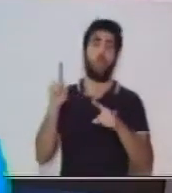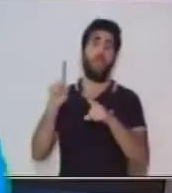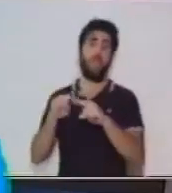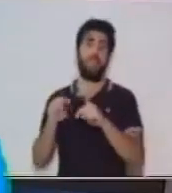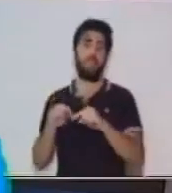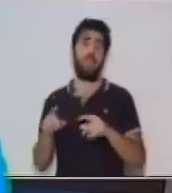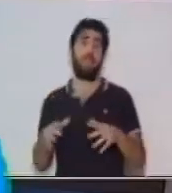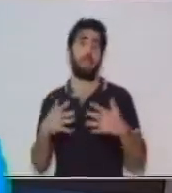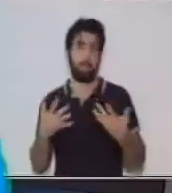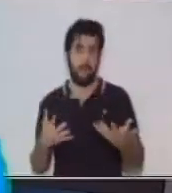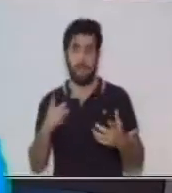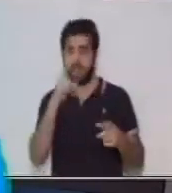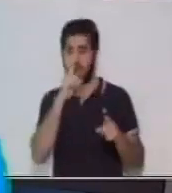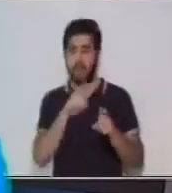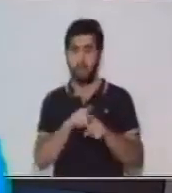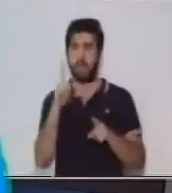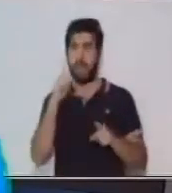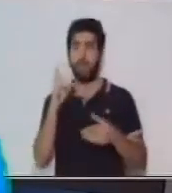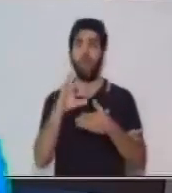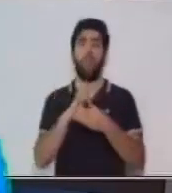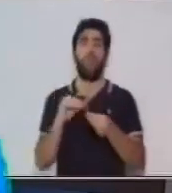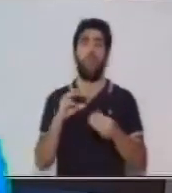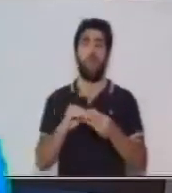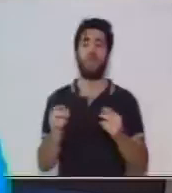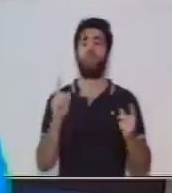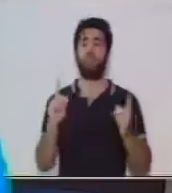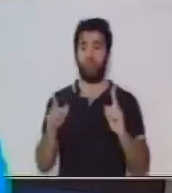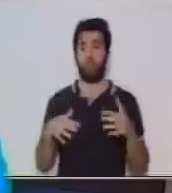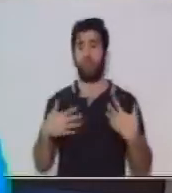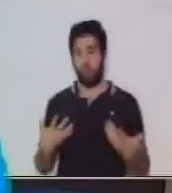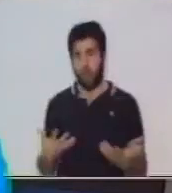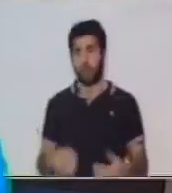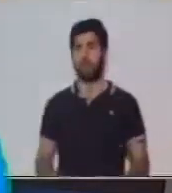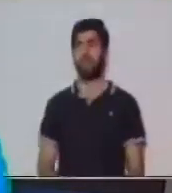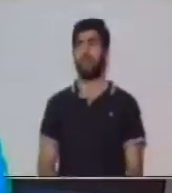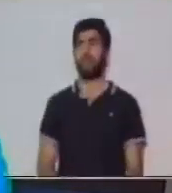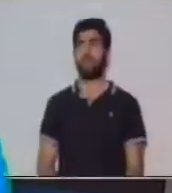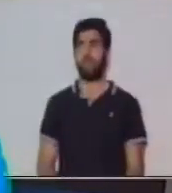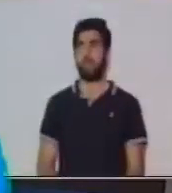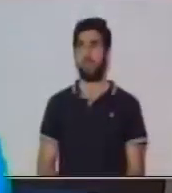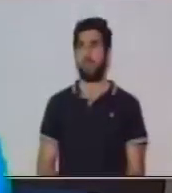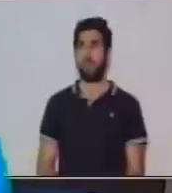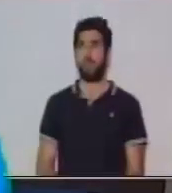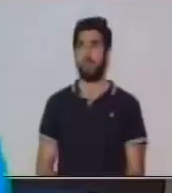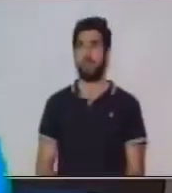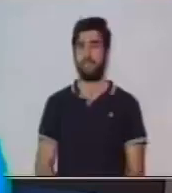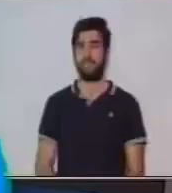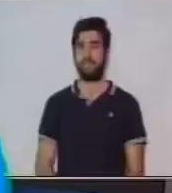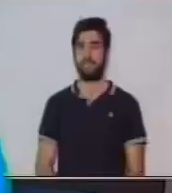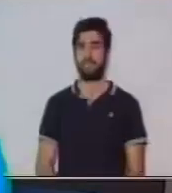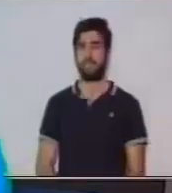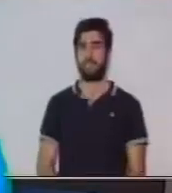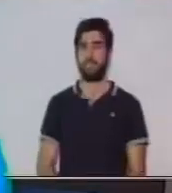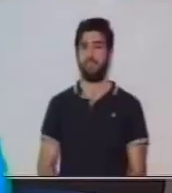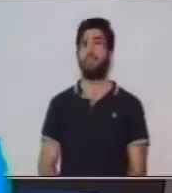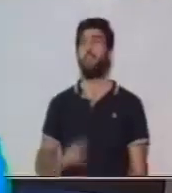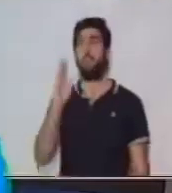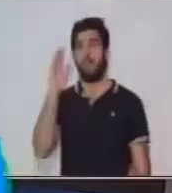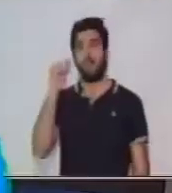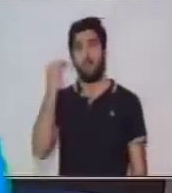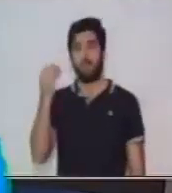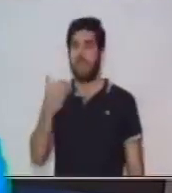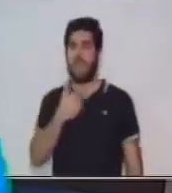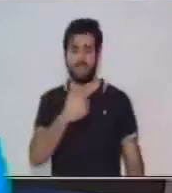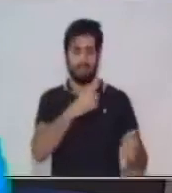también qué tipo de cuento va a ser. Muy bien, porque tenemos dentro de esto de los cuentos, pues los cuentos que tienen